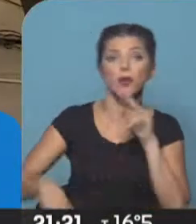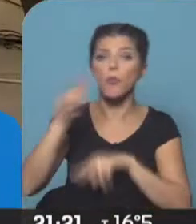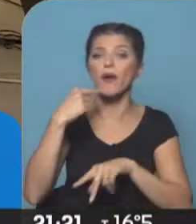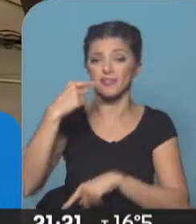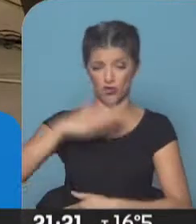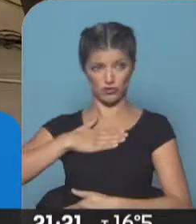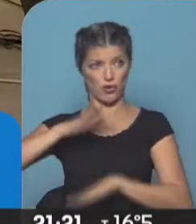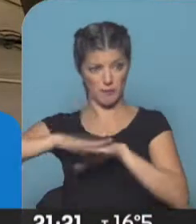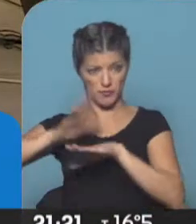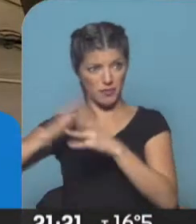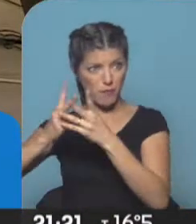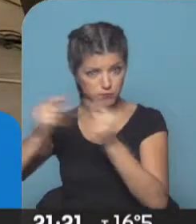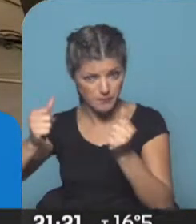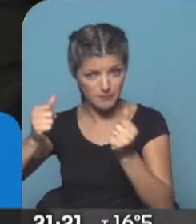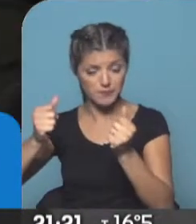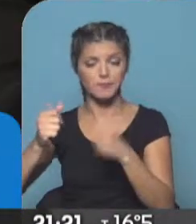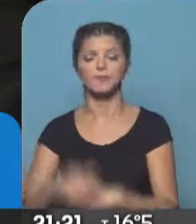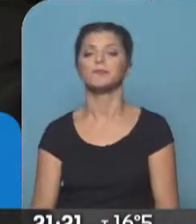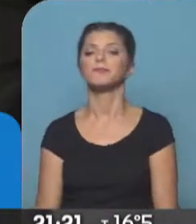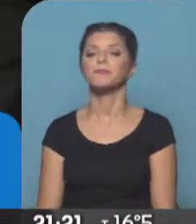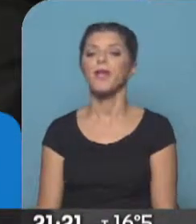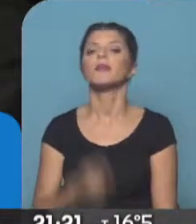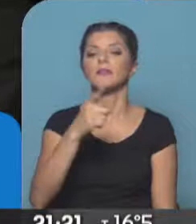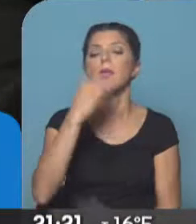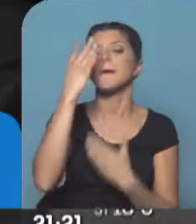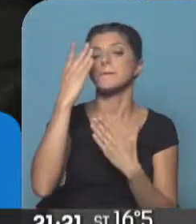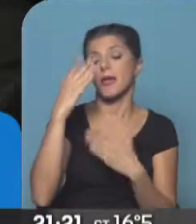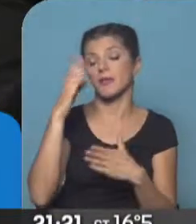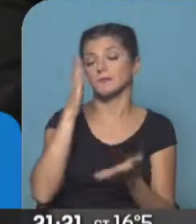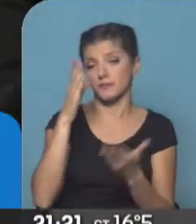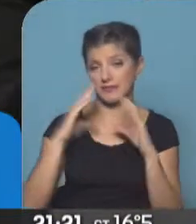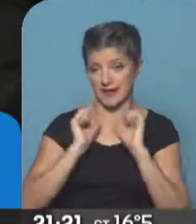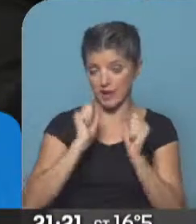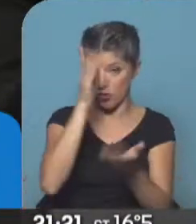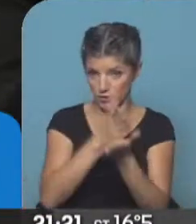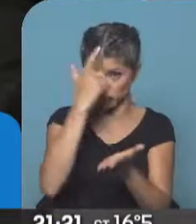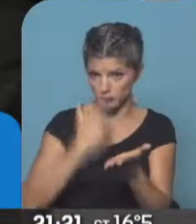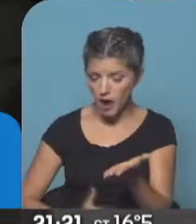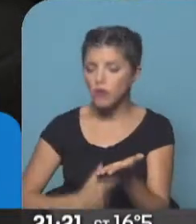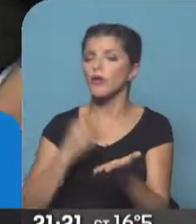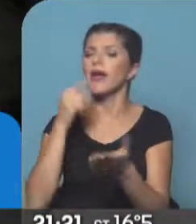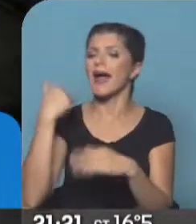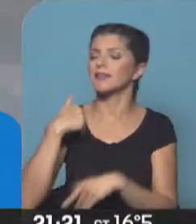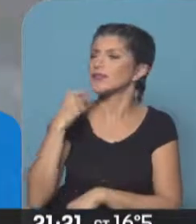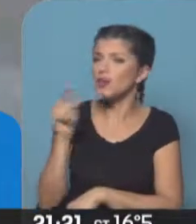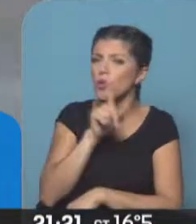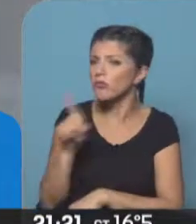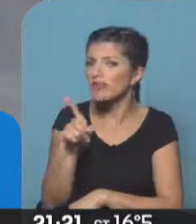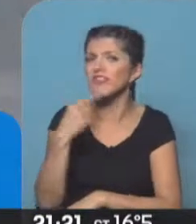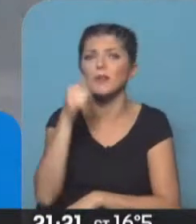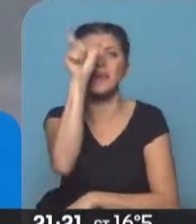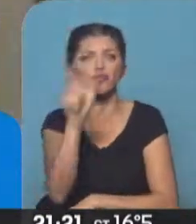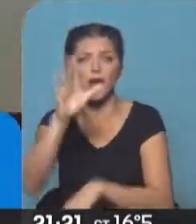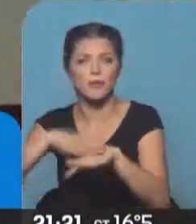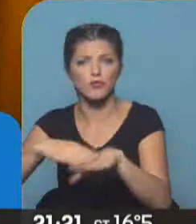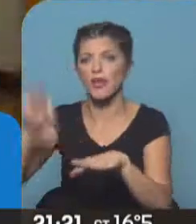el oficialismo, el secretario de Derechos Humanos, Claudio Abruj, aseguró que no se trata ni de culpar ni de encubrir a nadie y que el